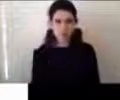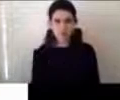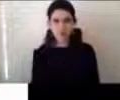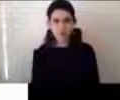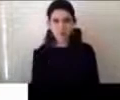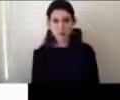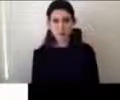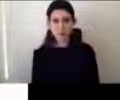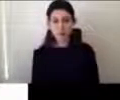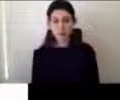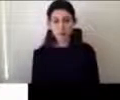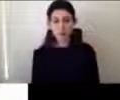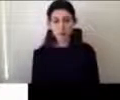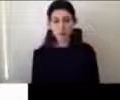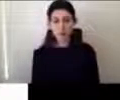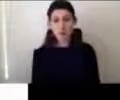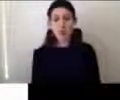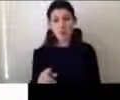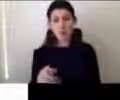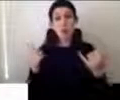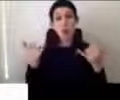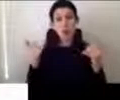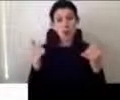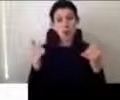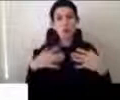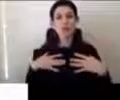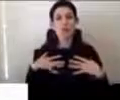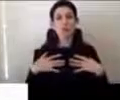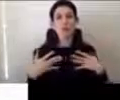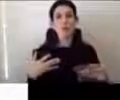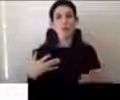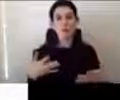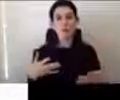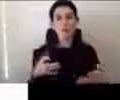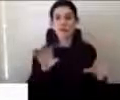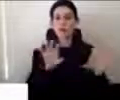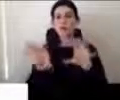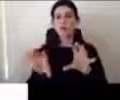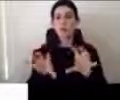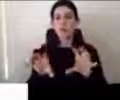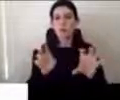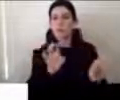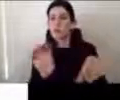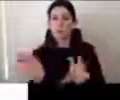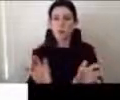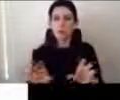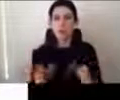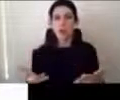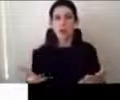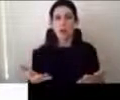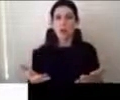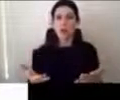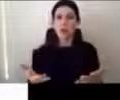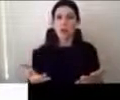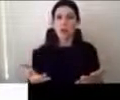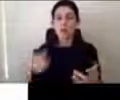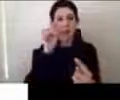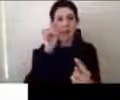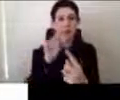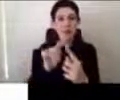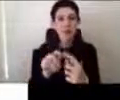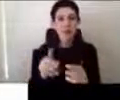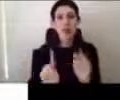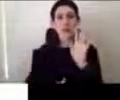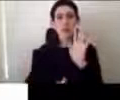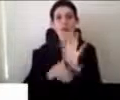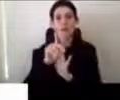etapa, principalmente, el juego va a ser de tipo motor, manipulación de objetos. Y su función es el desarrollo de los sentidos,